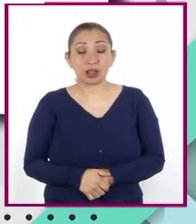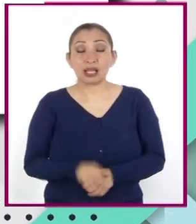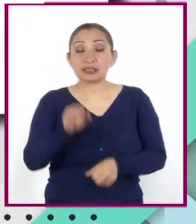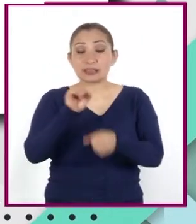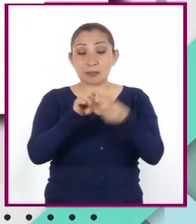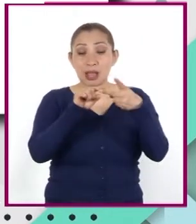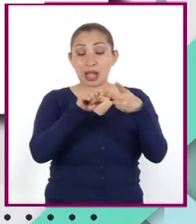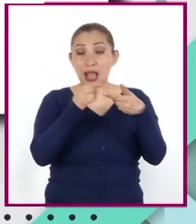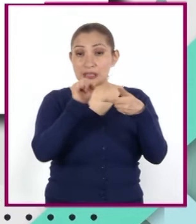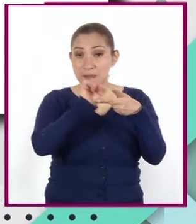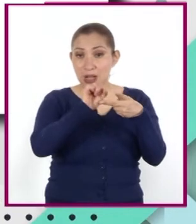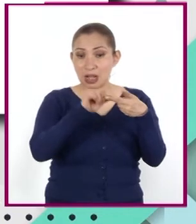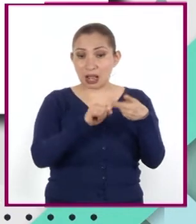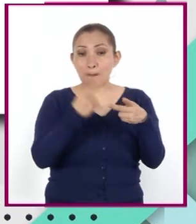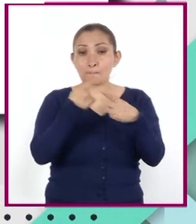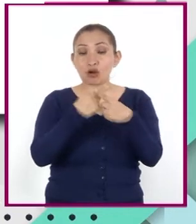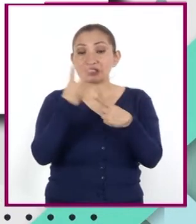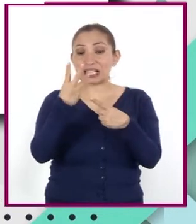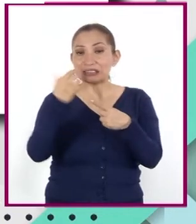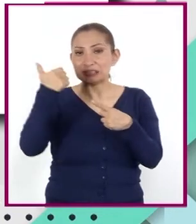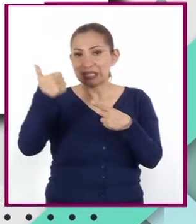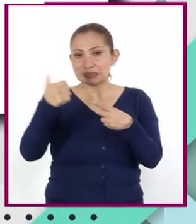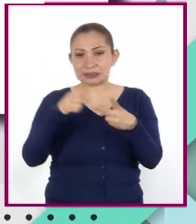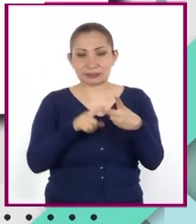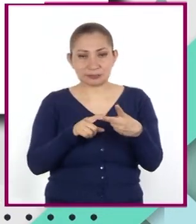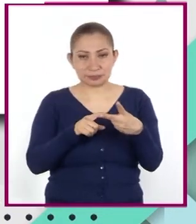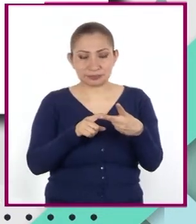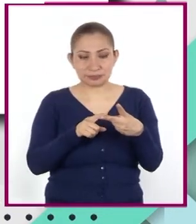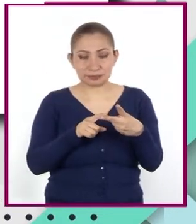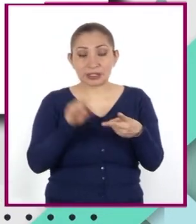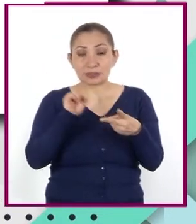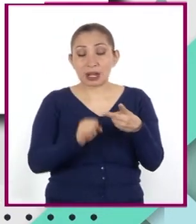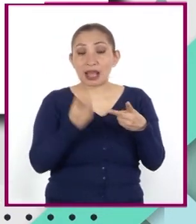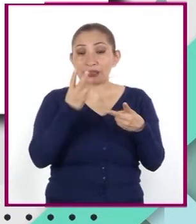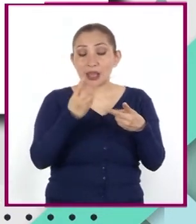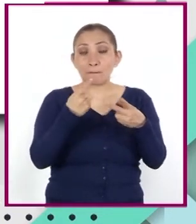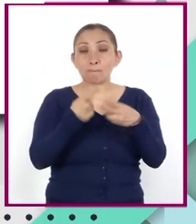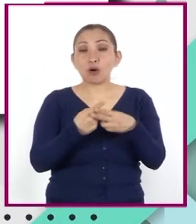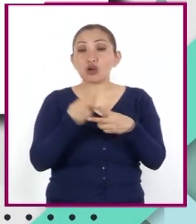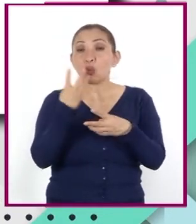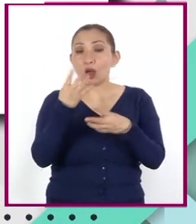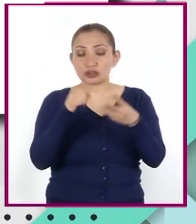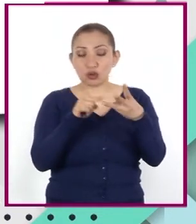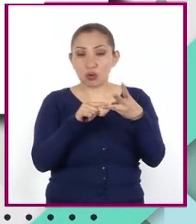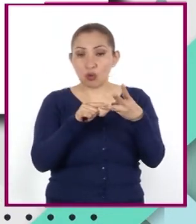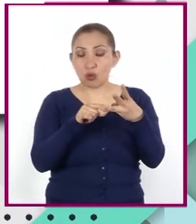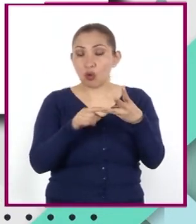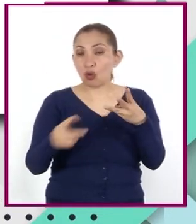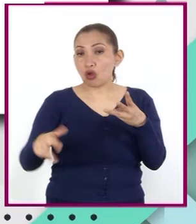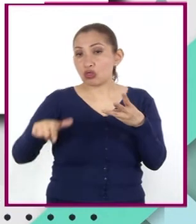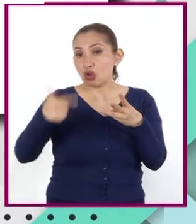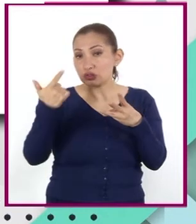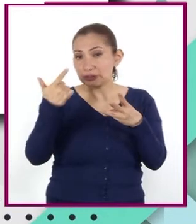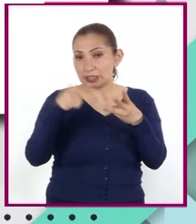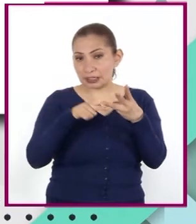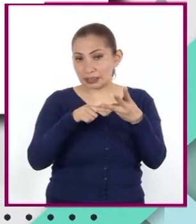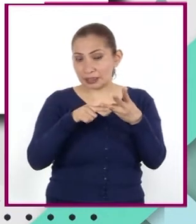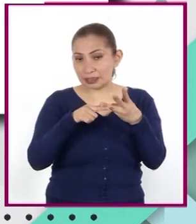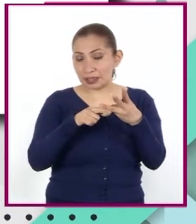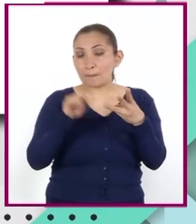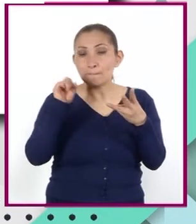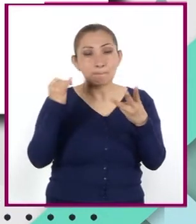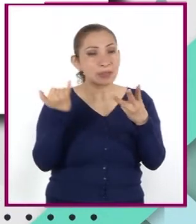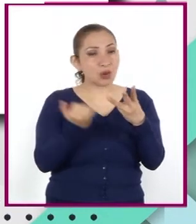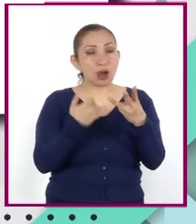2 multiplicamos por 3 y obtenemos 6. En la semana 3 multiplicamos por 4 y obtenemos 12. De la